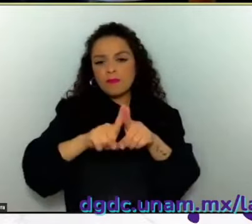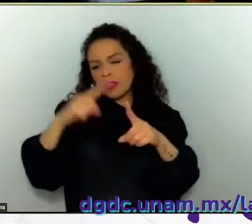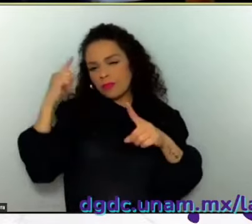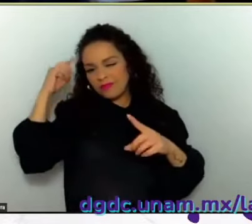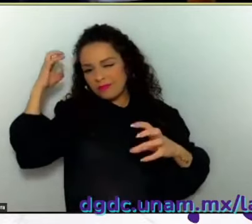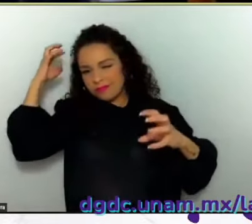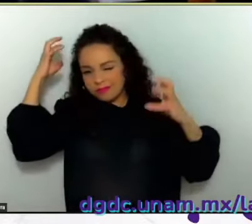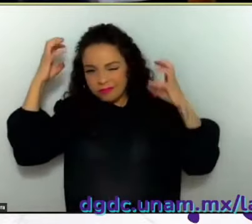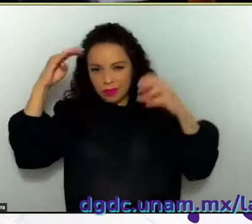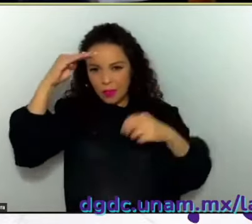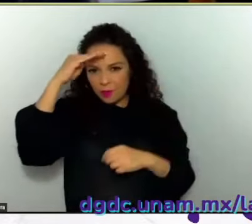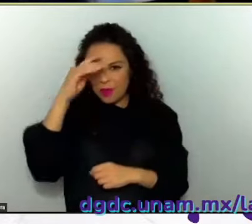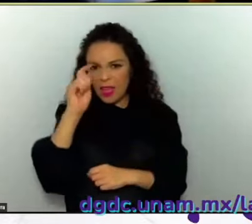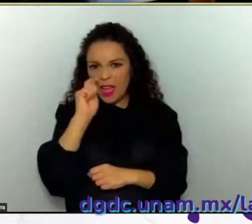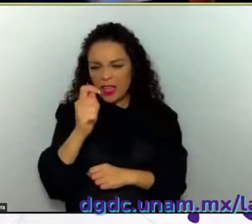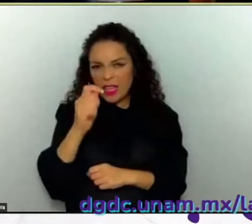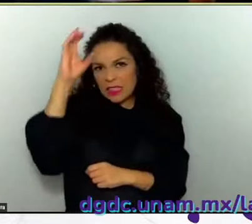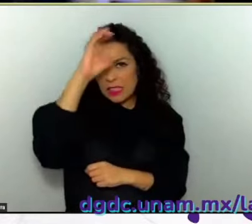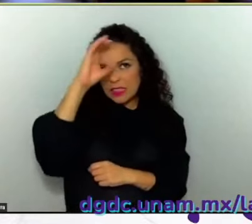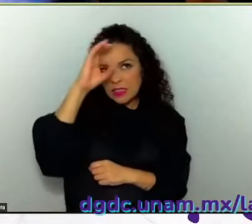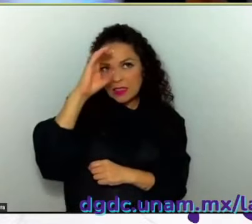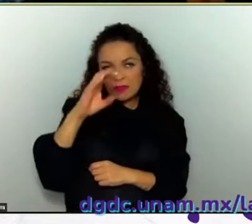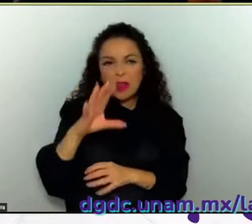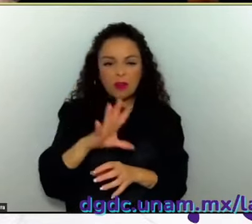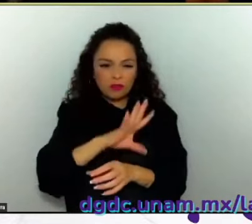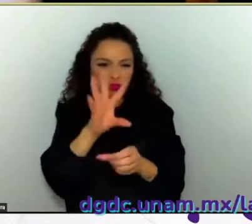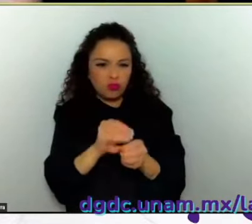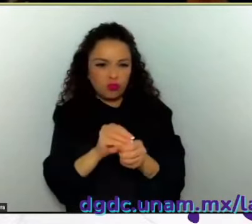manera general. Javier,